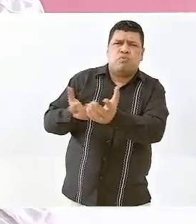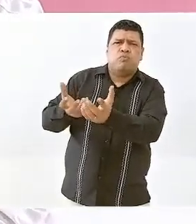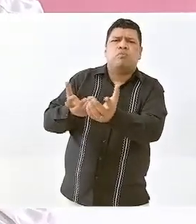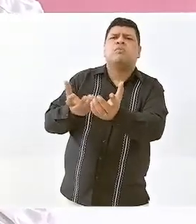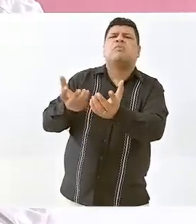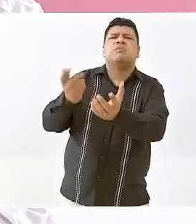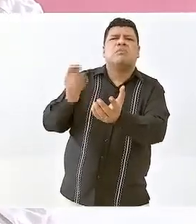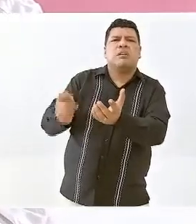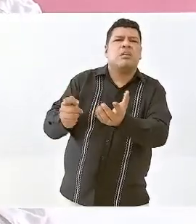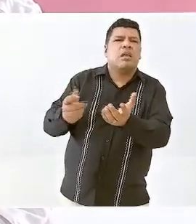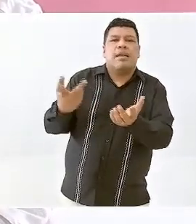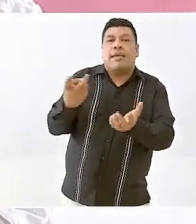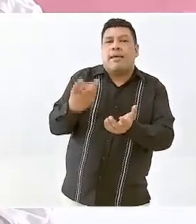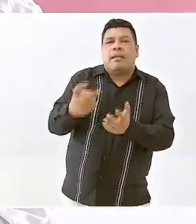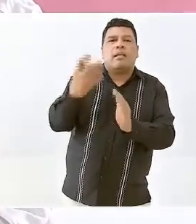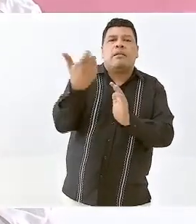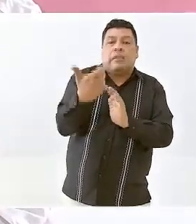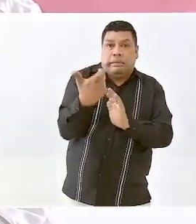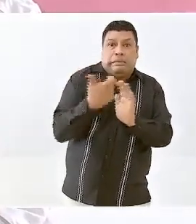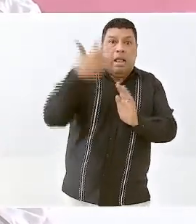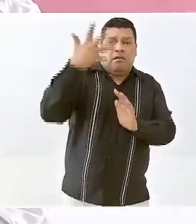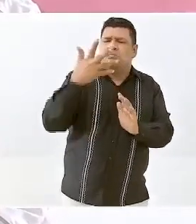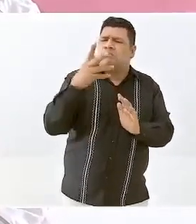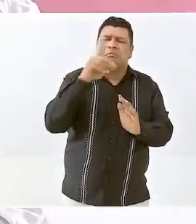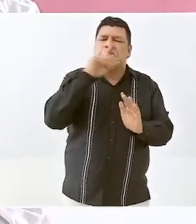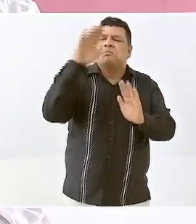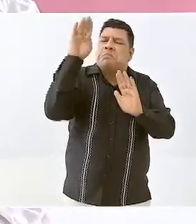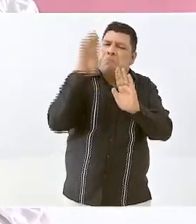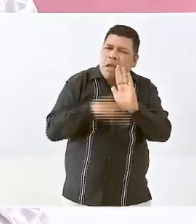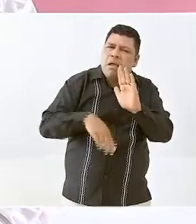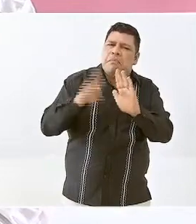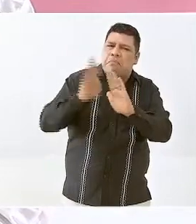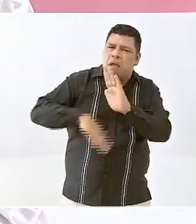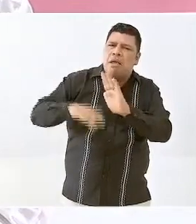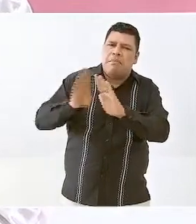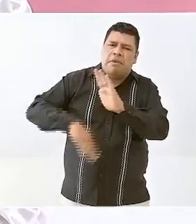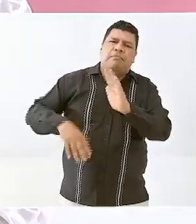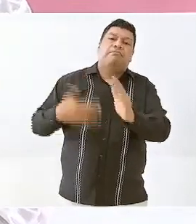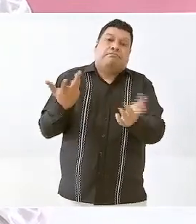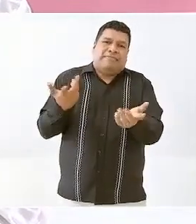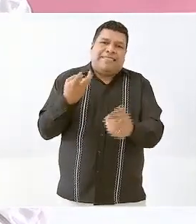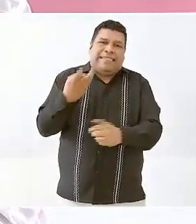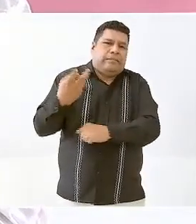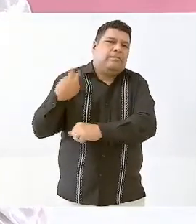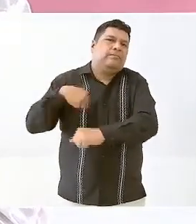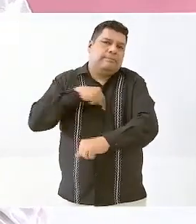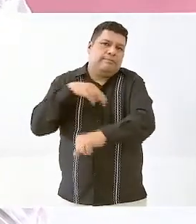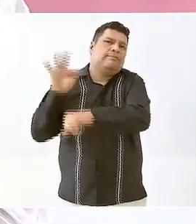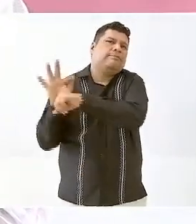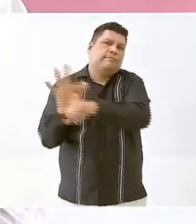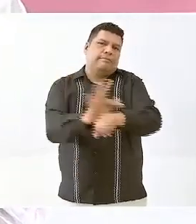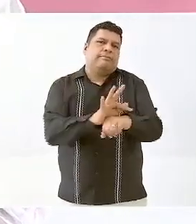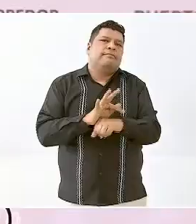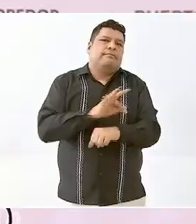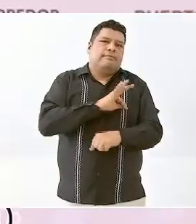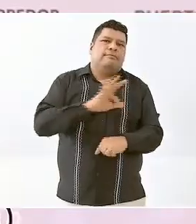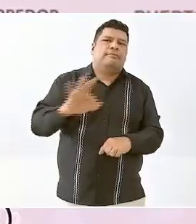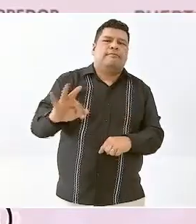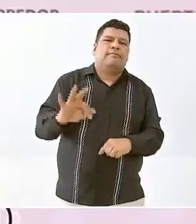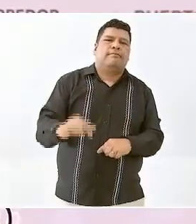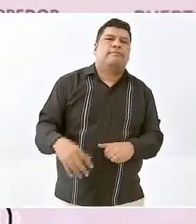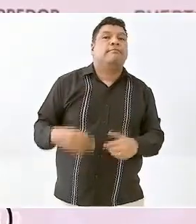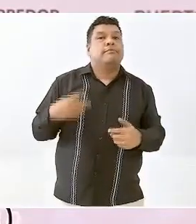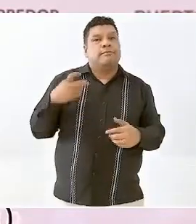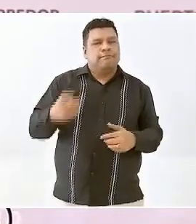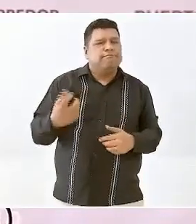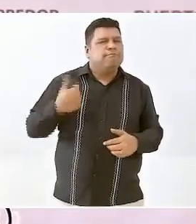mar es mucho más barato que el transporte terrestre. Por eso tiene